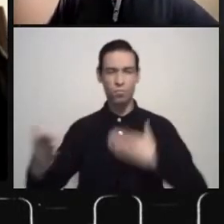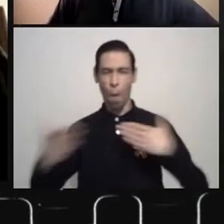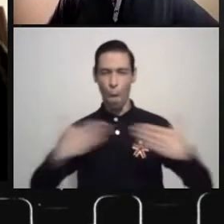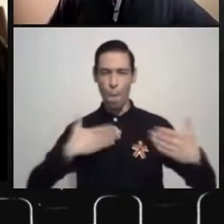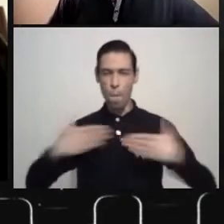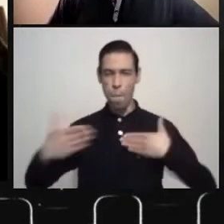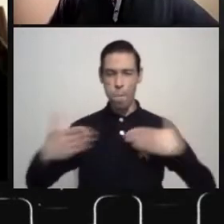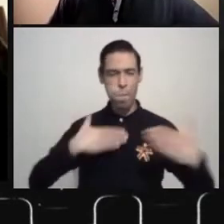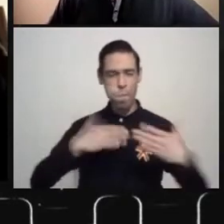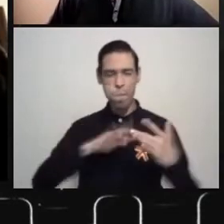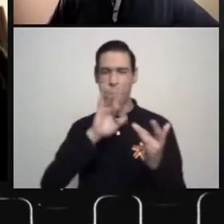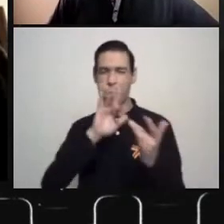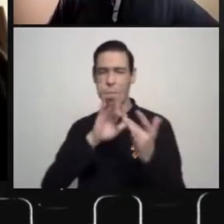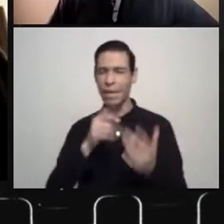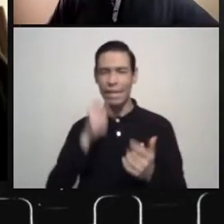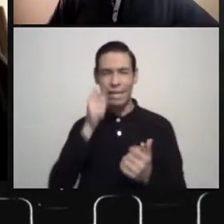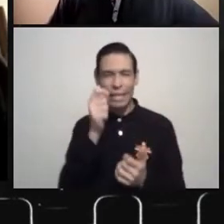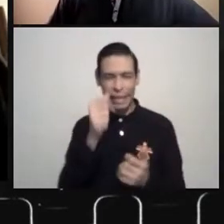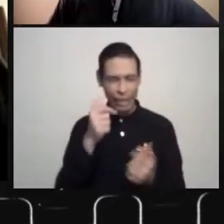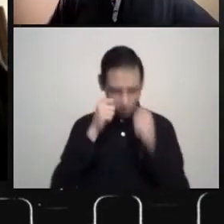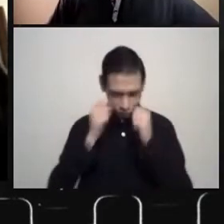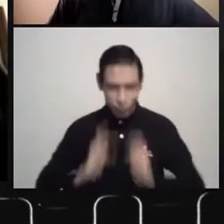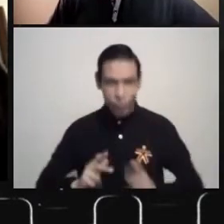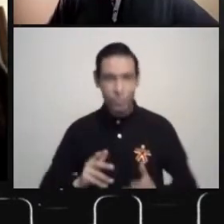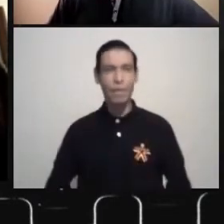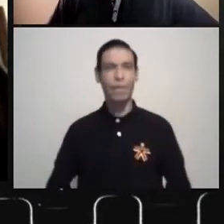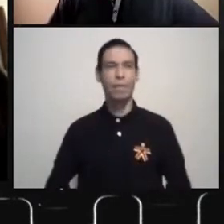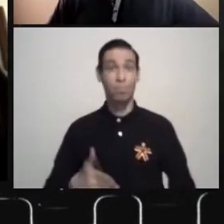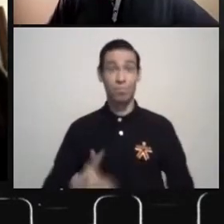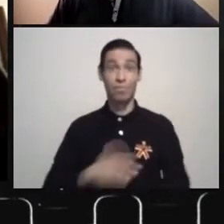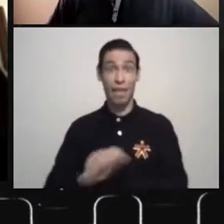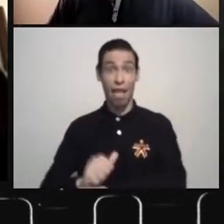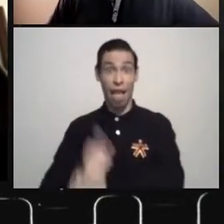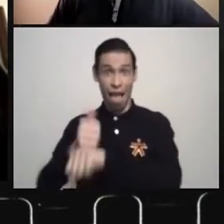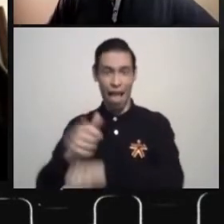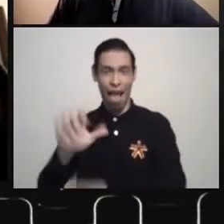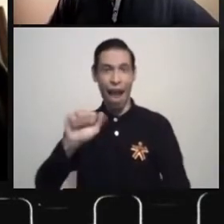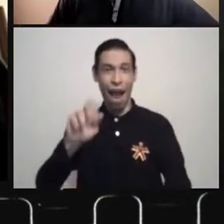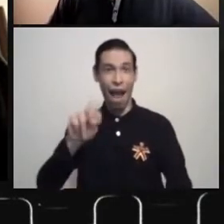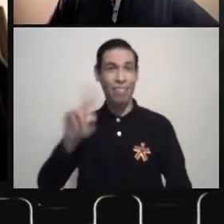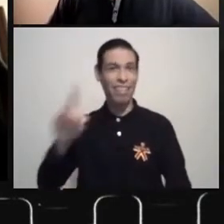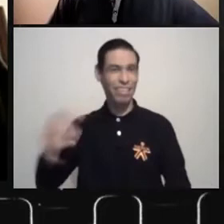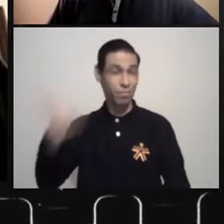dijo el primer día, fue claro, en una llamada por teléfono, me llamó y dijo, Cris,